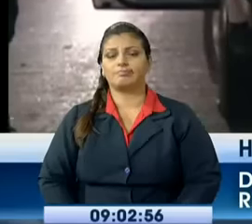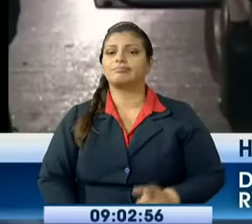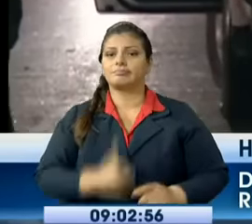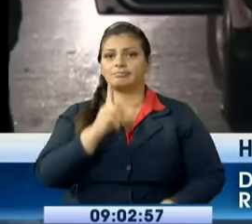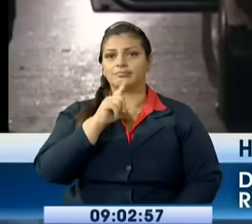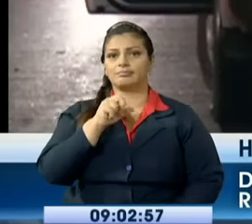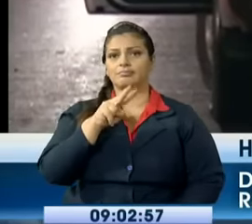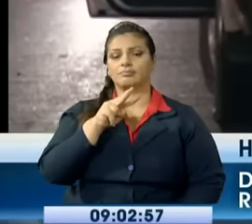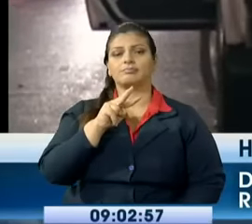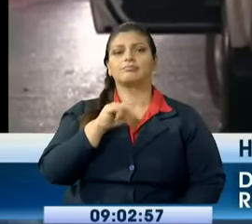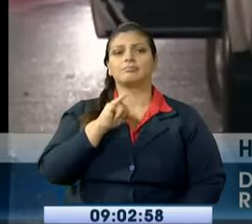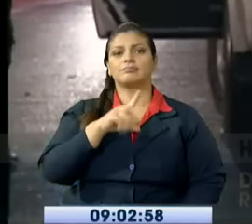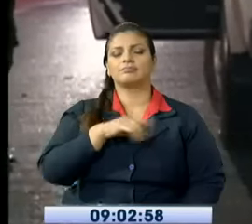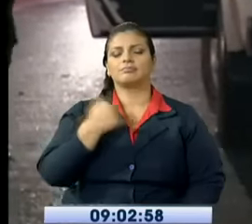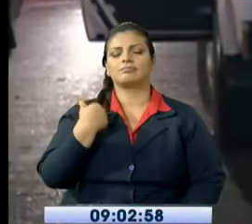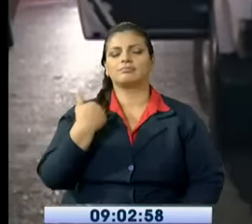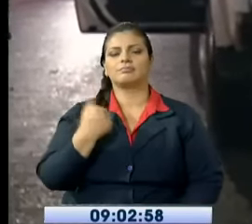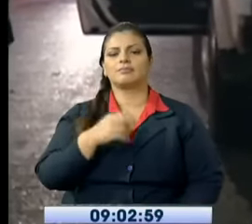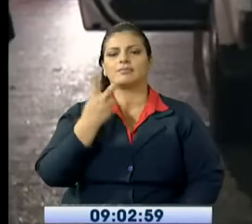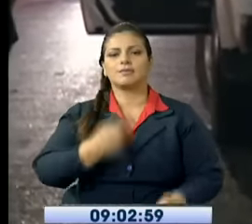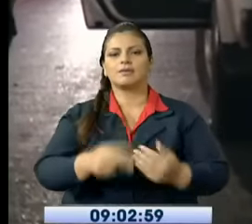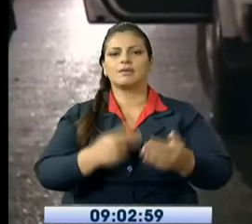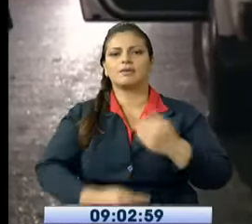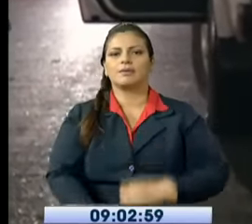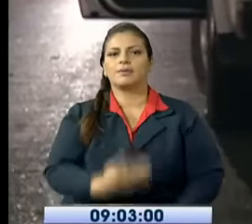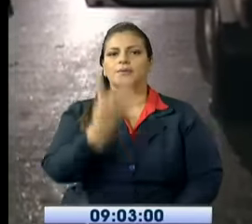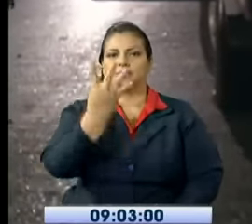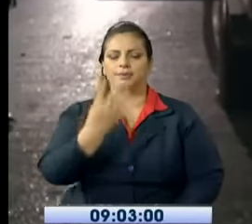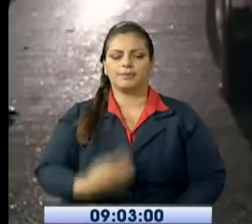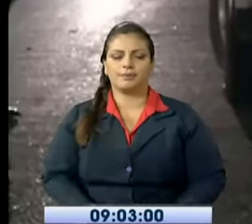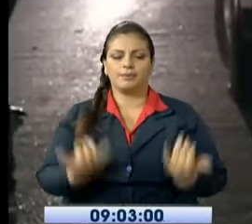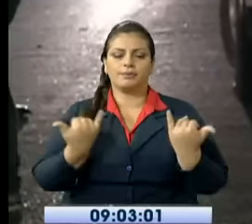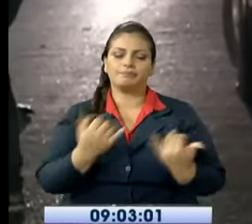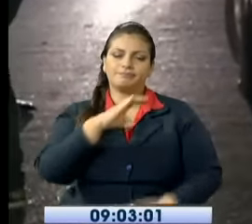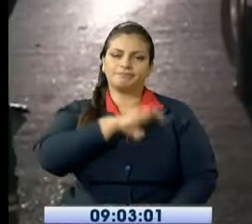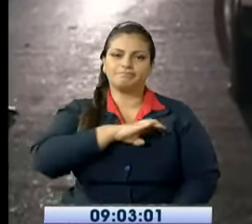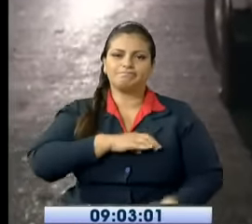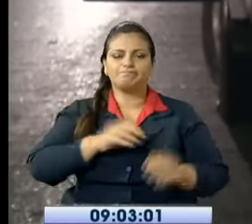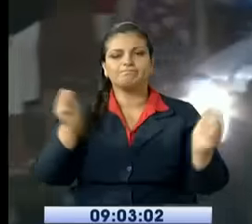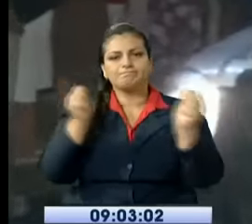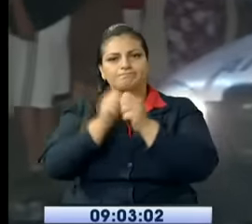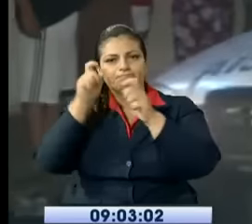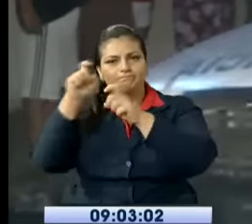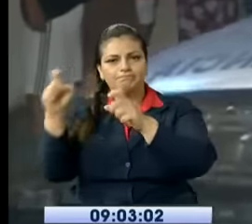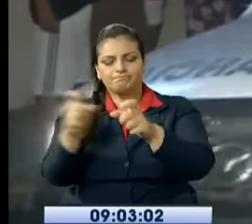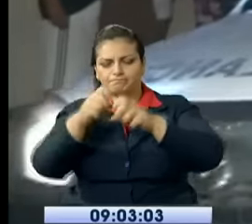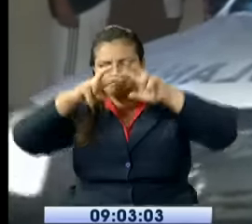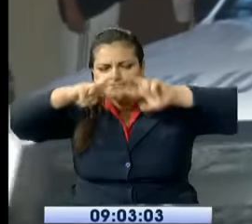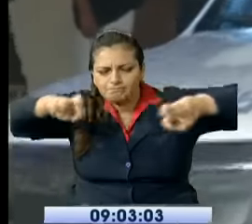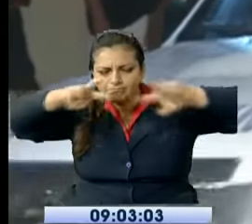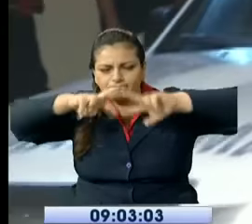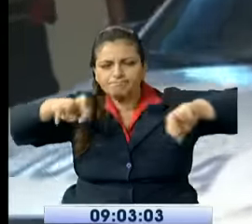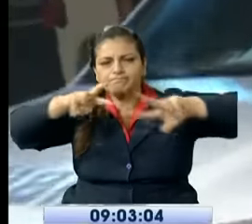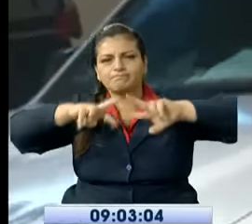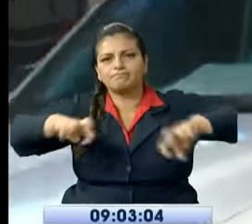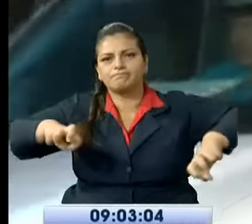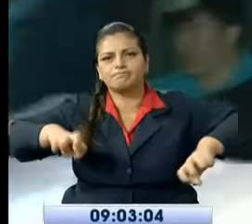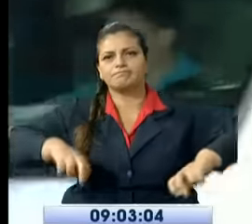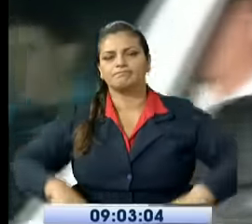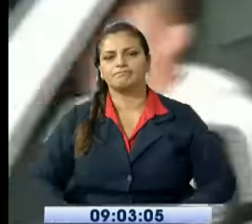orfandad. Su muerte ya es investigada por la Policía Nacional y Fiscalía. Informó